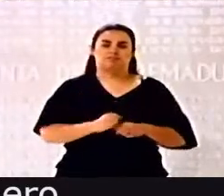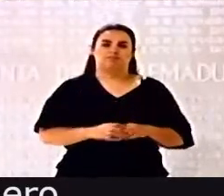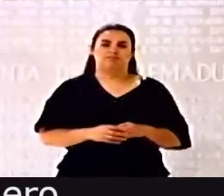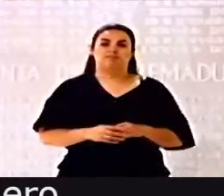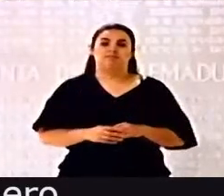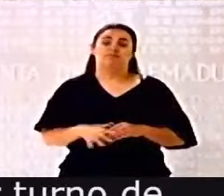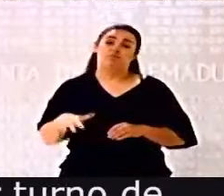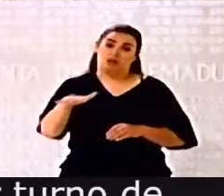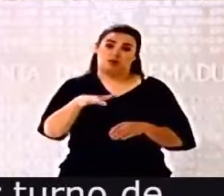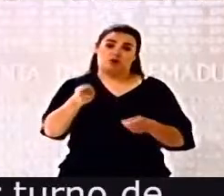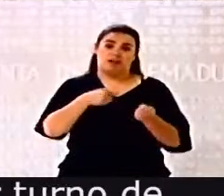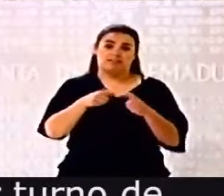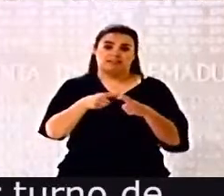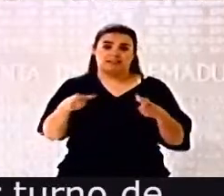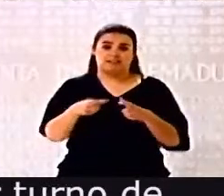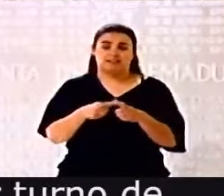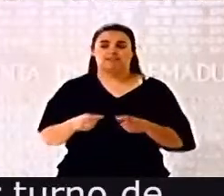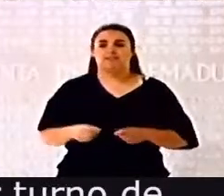taquillas.